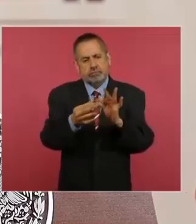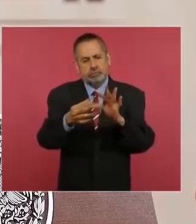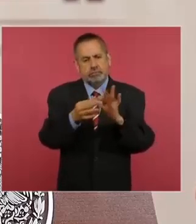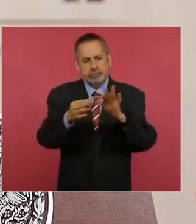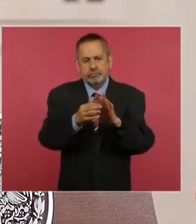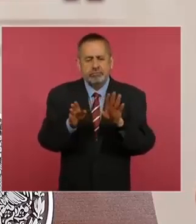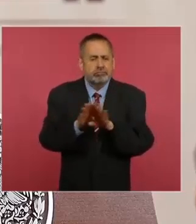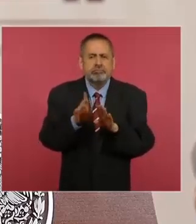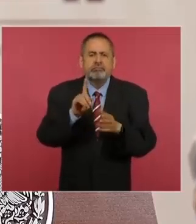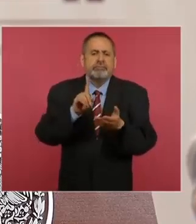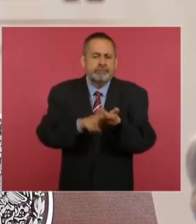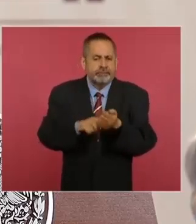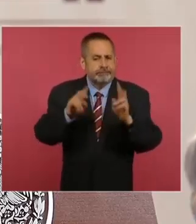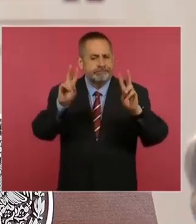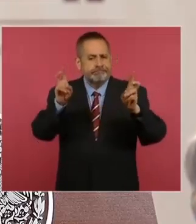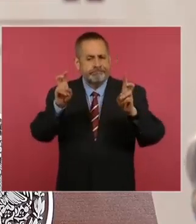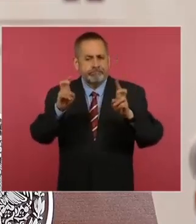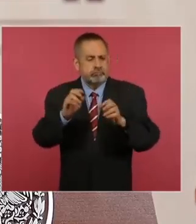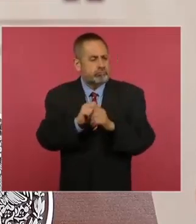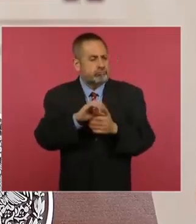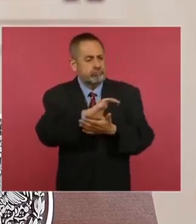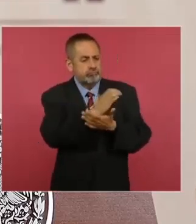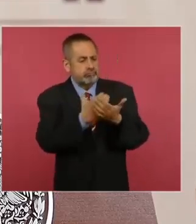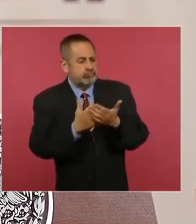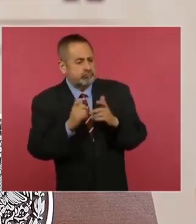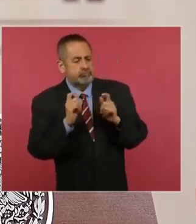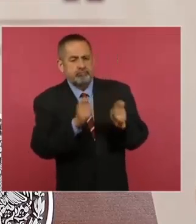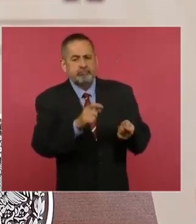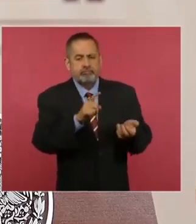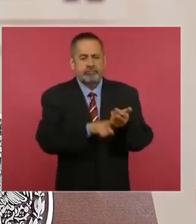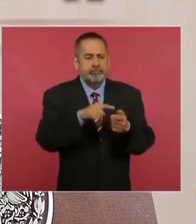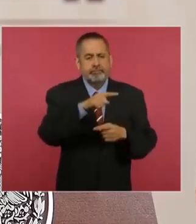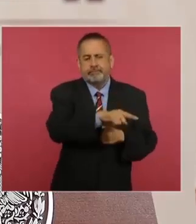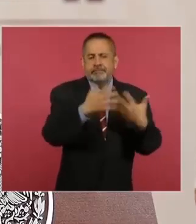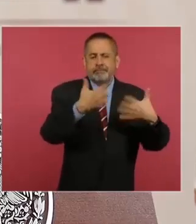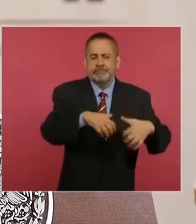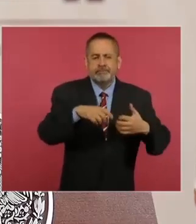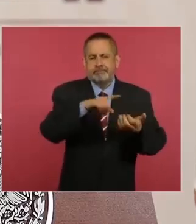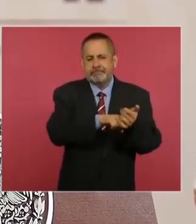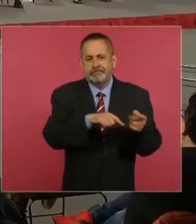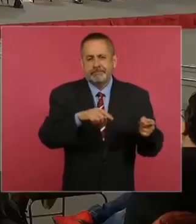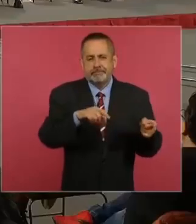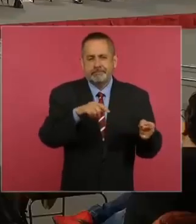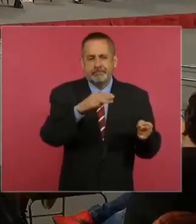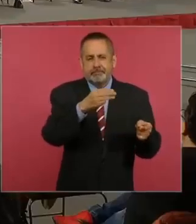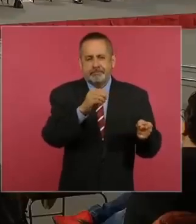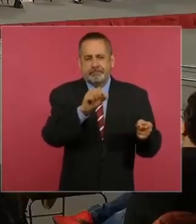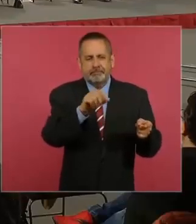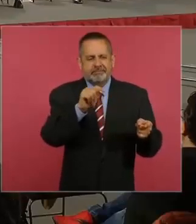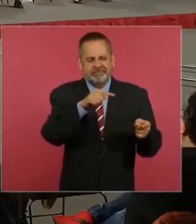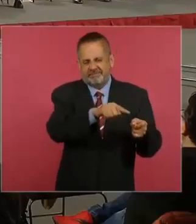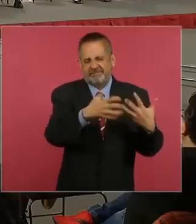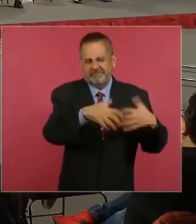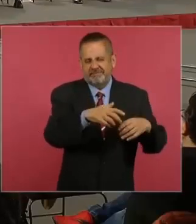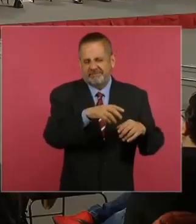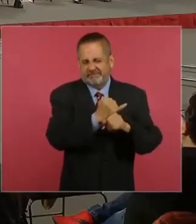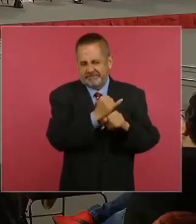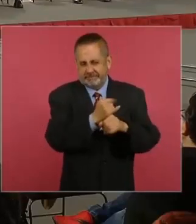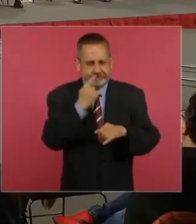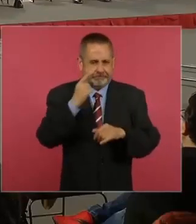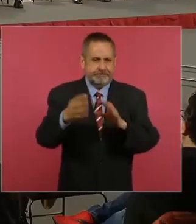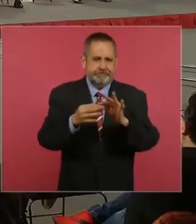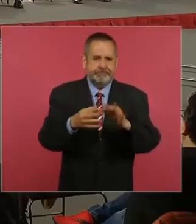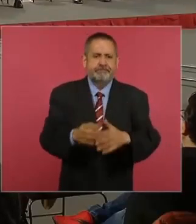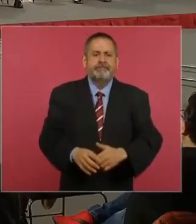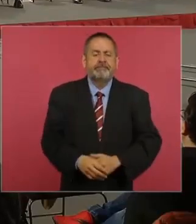explicaremos un poco el tema de la contratación de la empresa de Elon Musk, Starlink. Entonces, pasamos el video, por